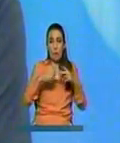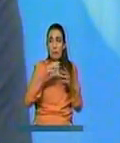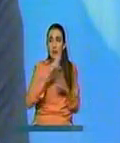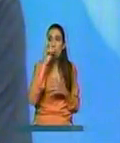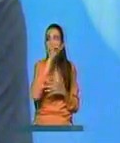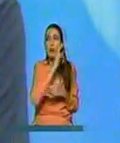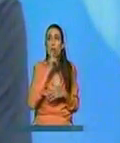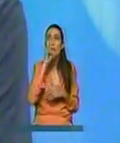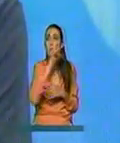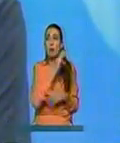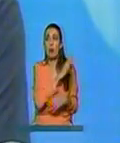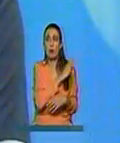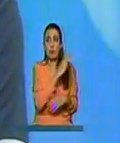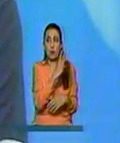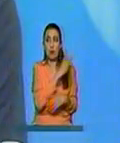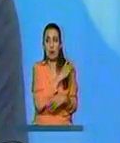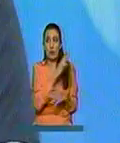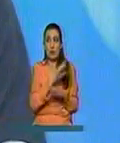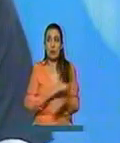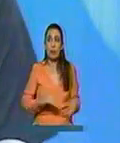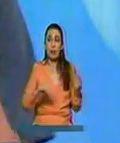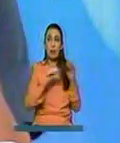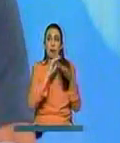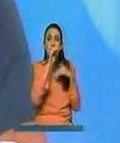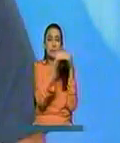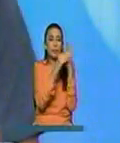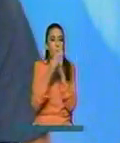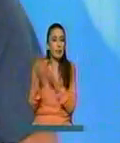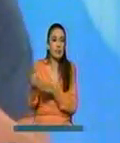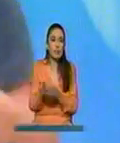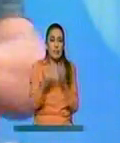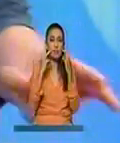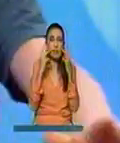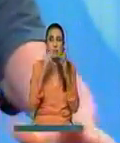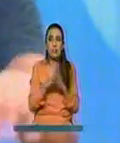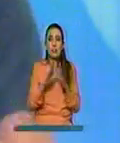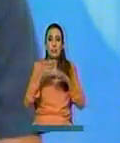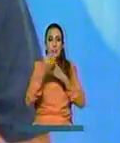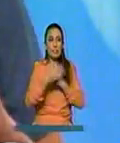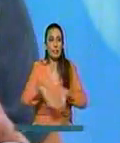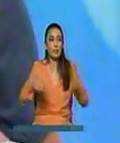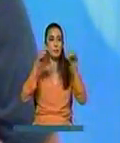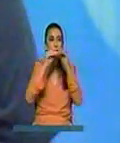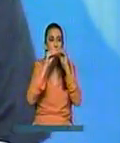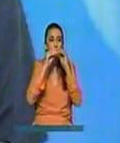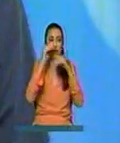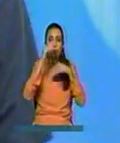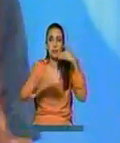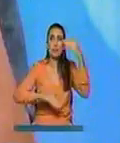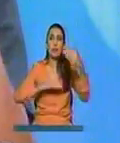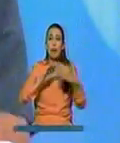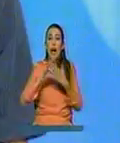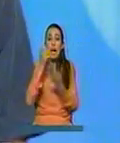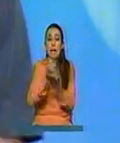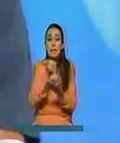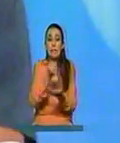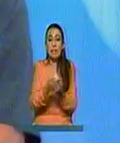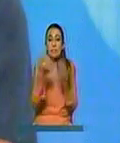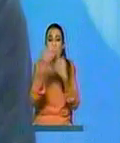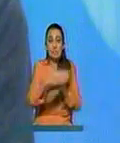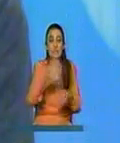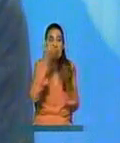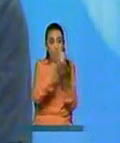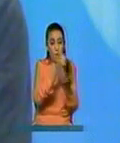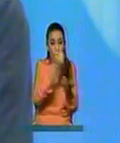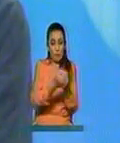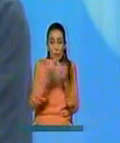en Oregon, en Washington, en muchos estados, que tiene estas cervecerías que la gente se compra estas cervezas y va y se mata y hace filas de 2 días para comprarte esa cerveza única.